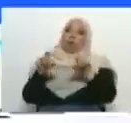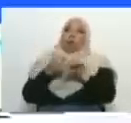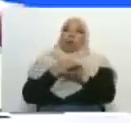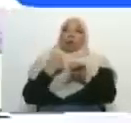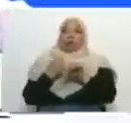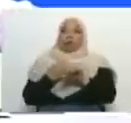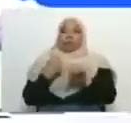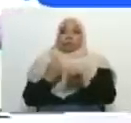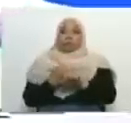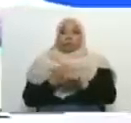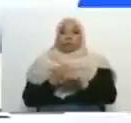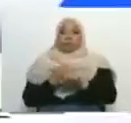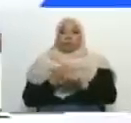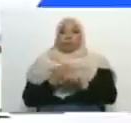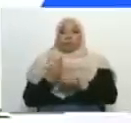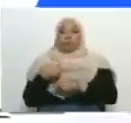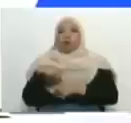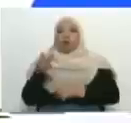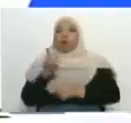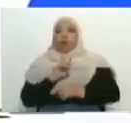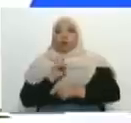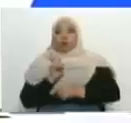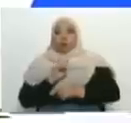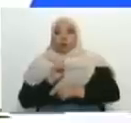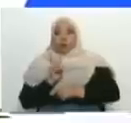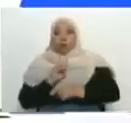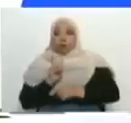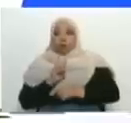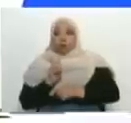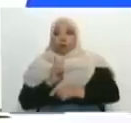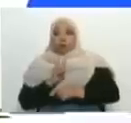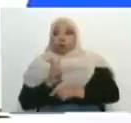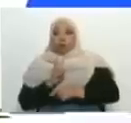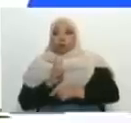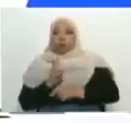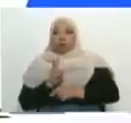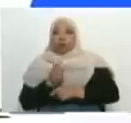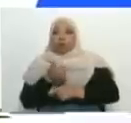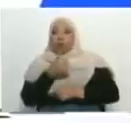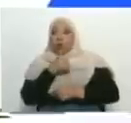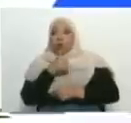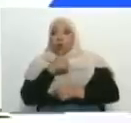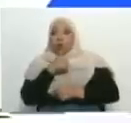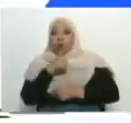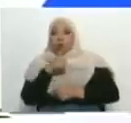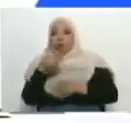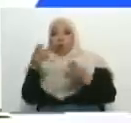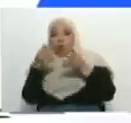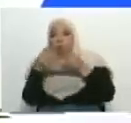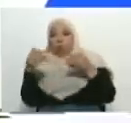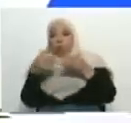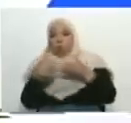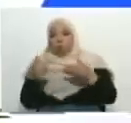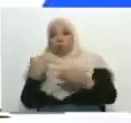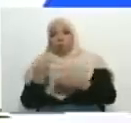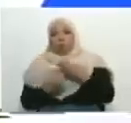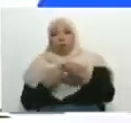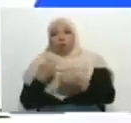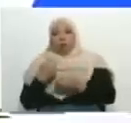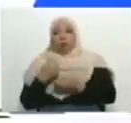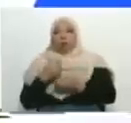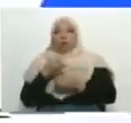acreedores contra Venezuela. Entre ellos, quienes están registrados en este caso en la Corte de